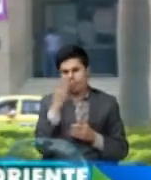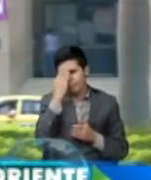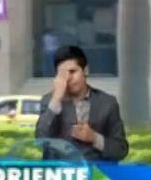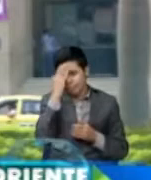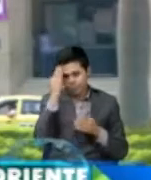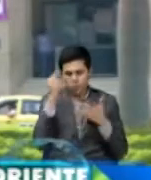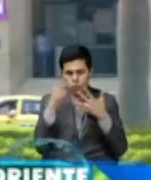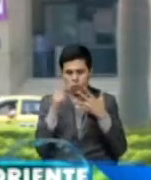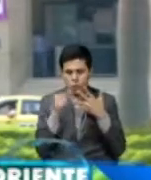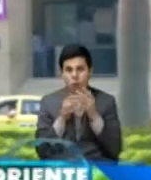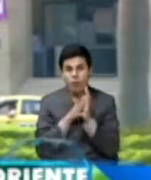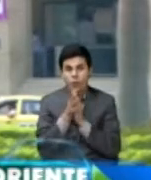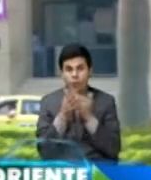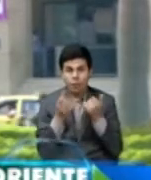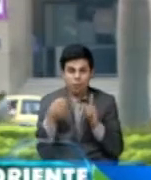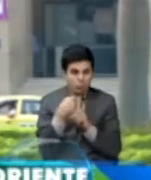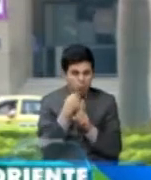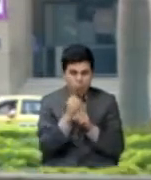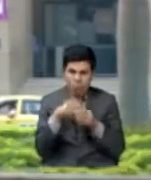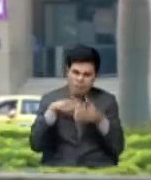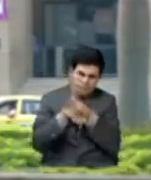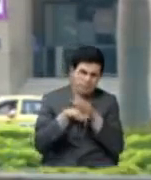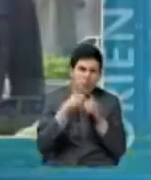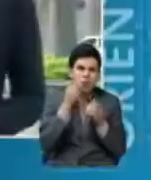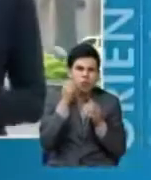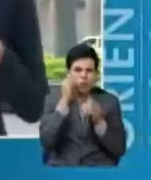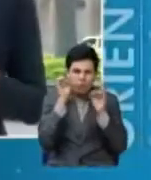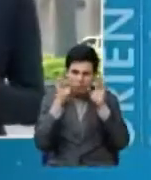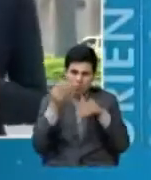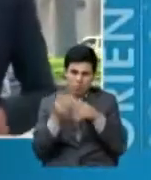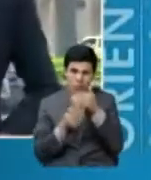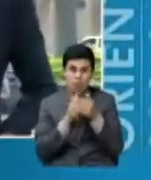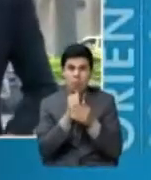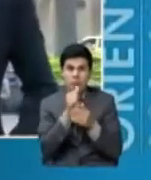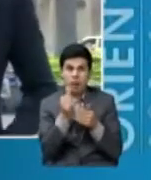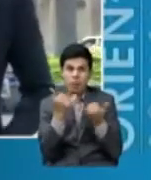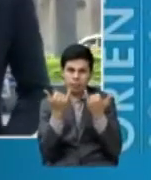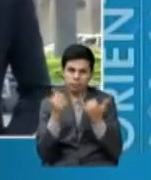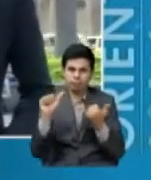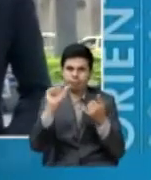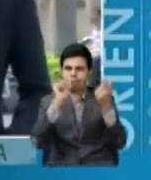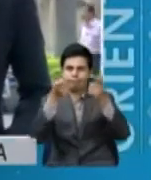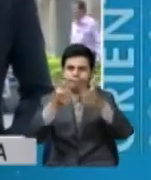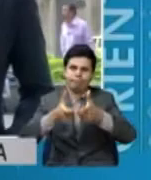diferentes maneras cómo la violencia intrafamiliar trasciende al feminicidio, muchas son las mujeres